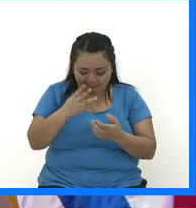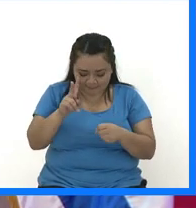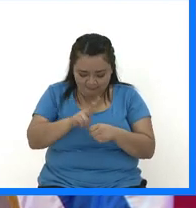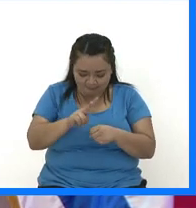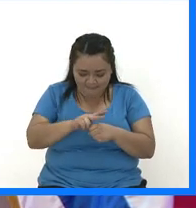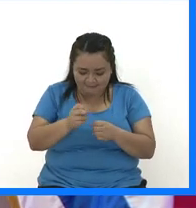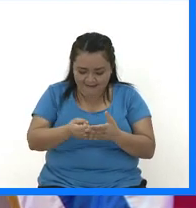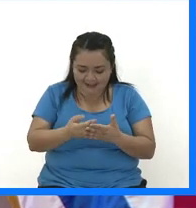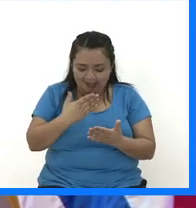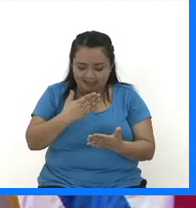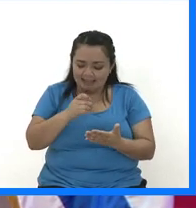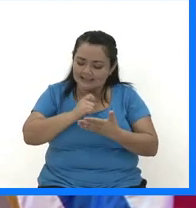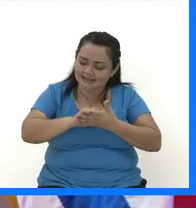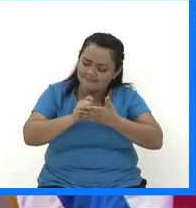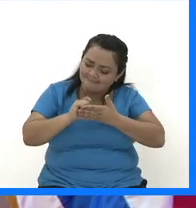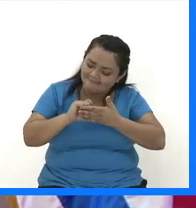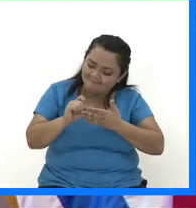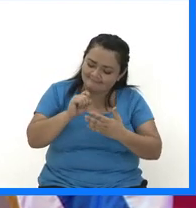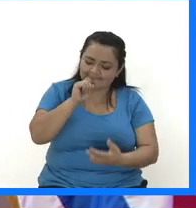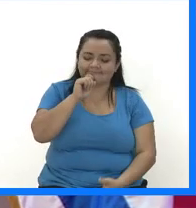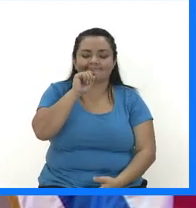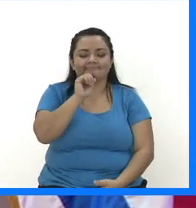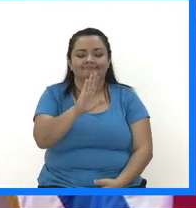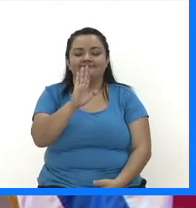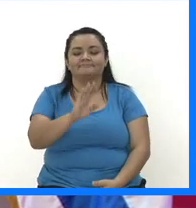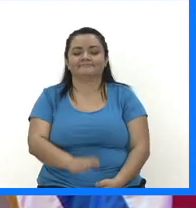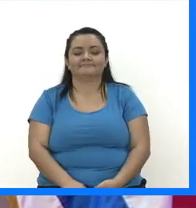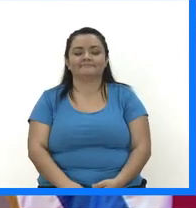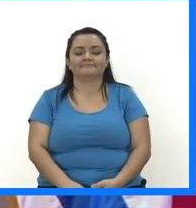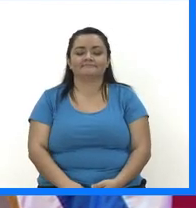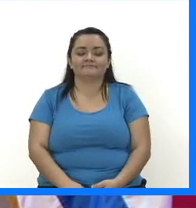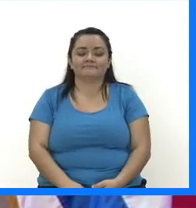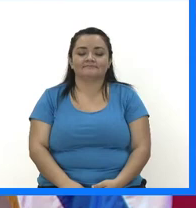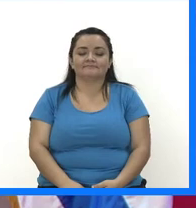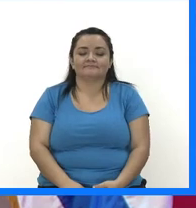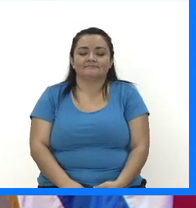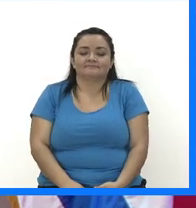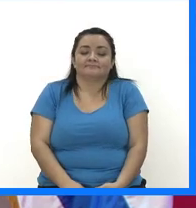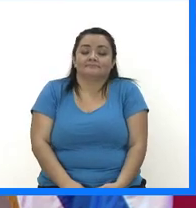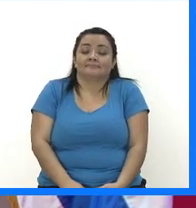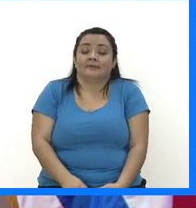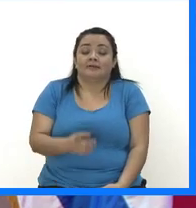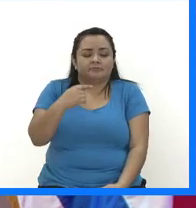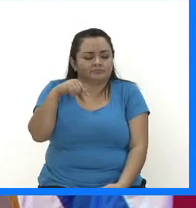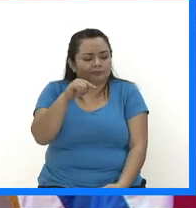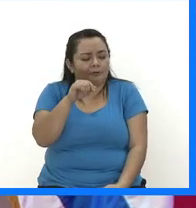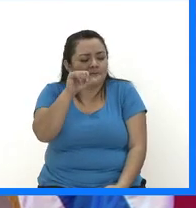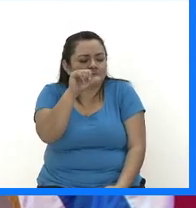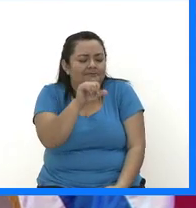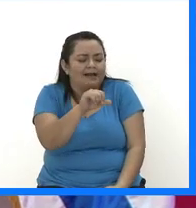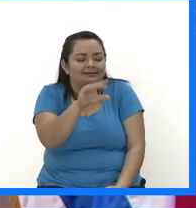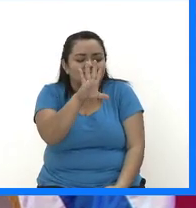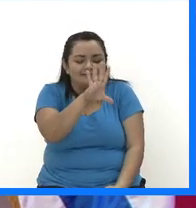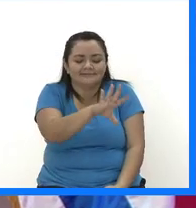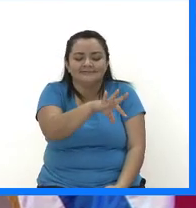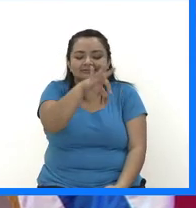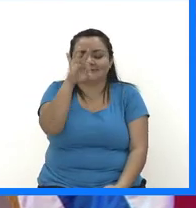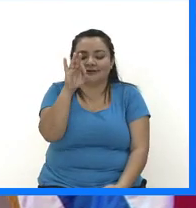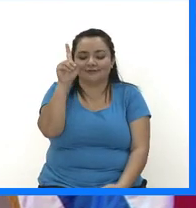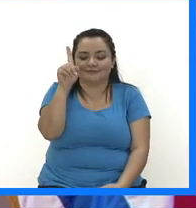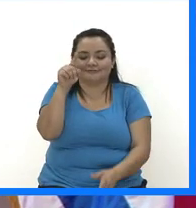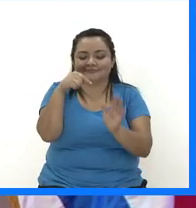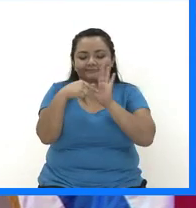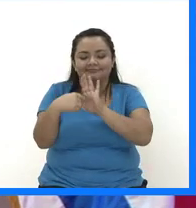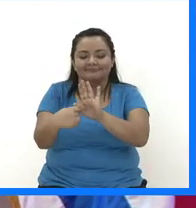1ª corintios capítulo 1 versículo 28 y 29 cuando dice y lo vil del mundo y lo menospreciado escogió